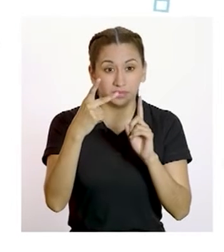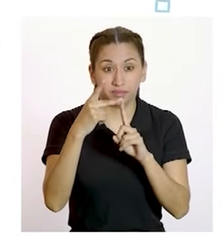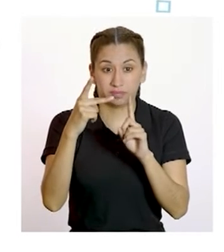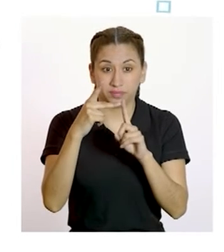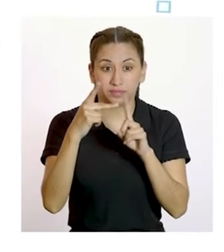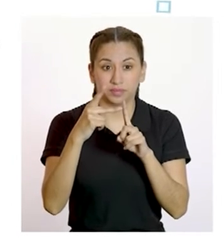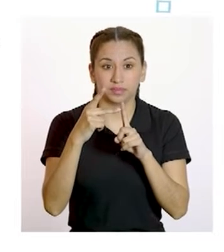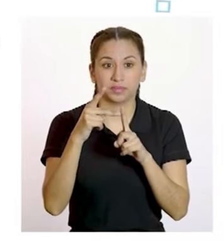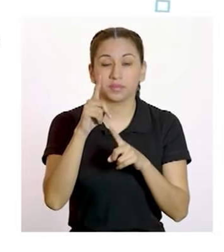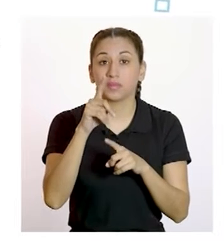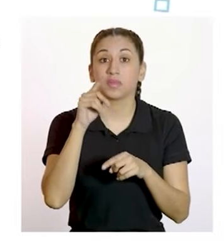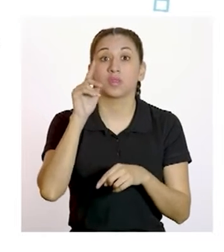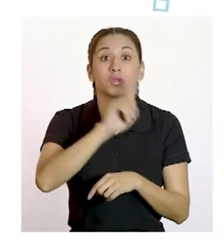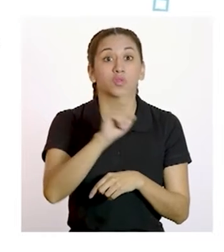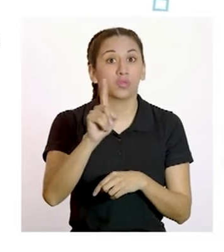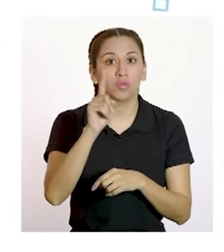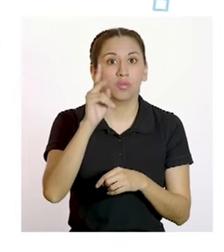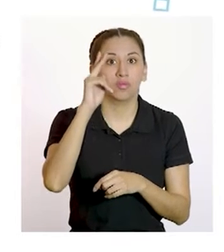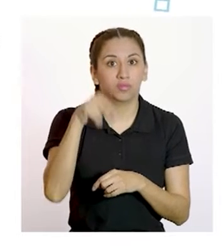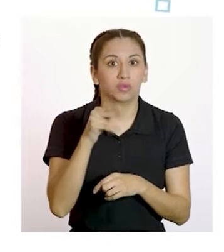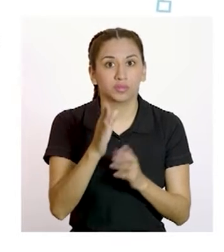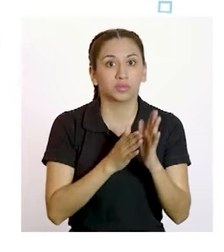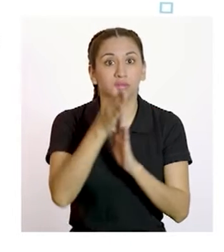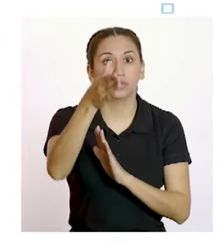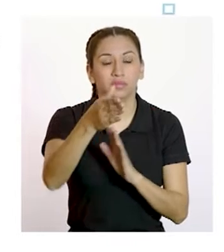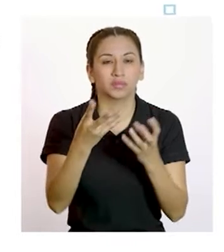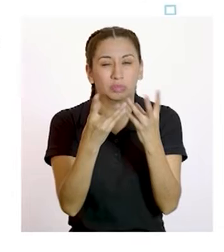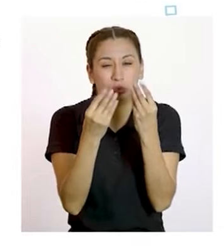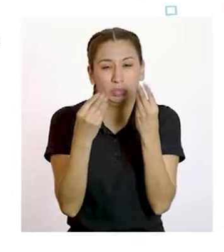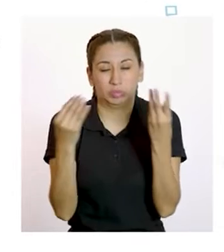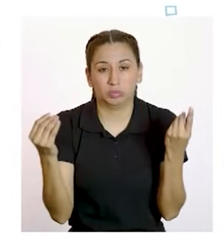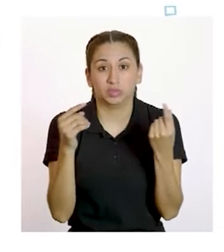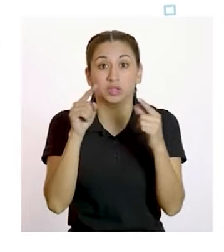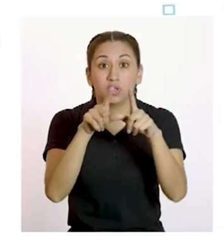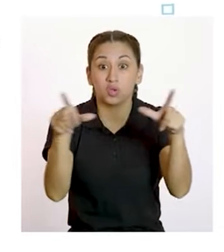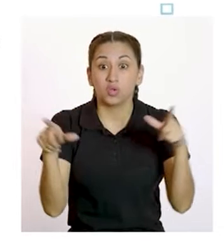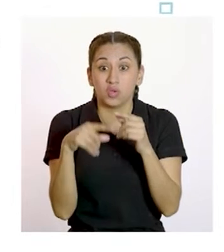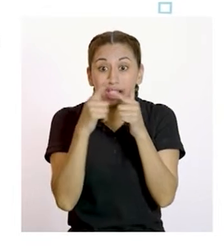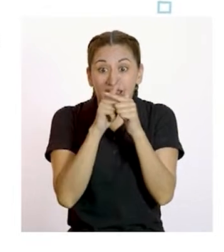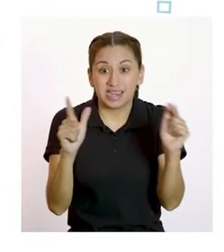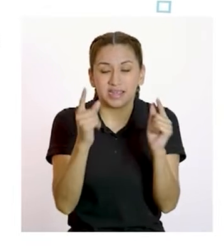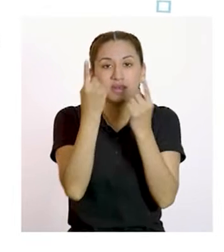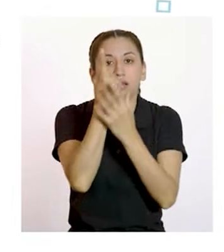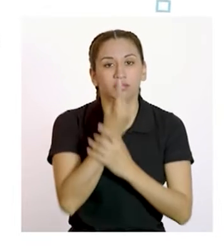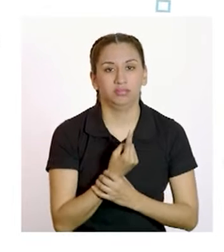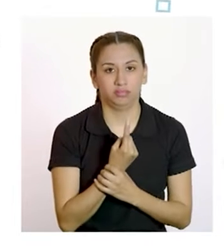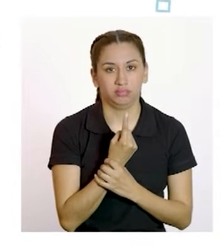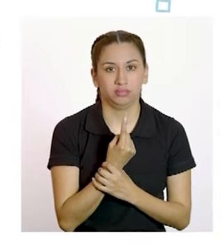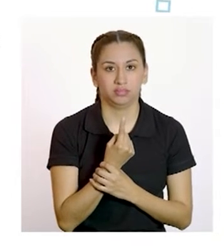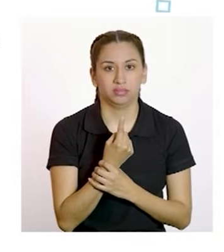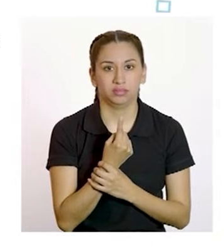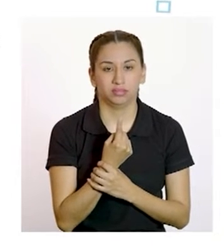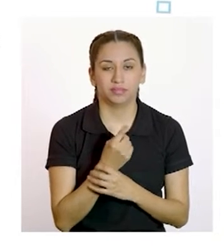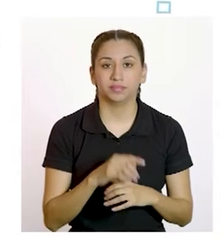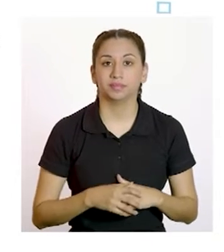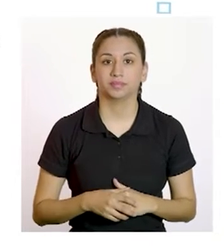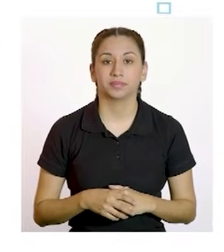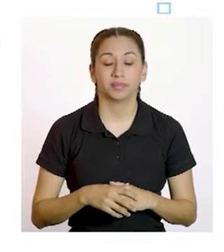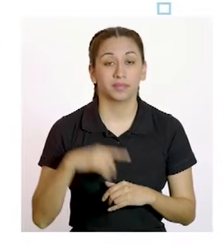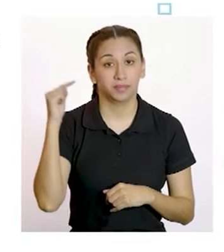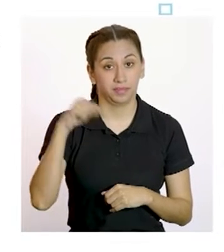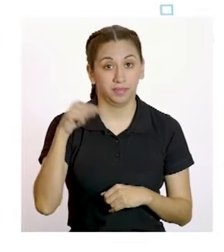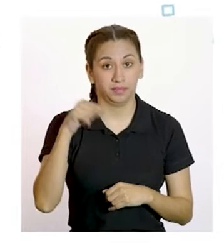en la segunda recomendación. Evita el tumulto y ubícate en las áreas libres o con menor cantidad de